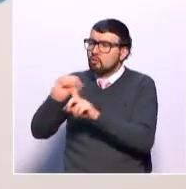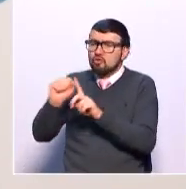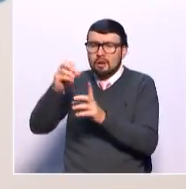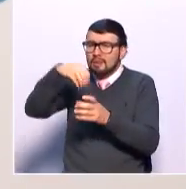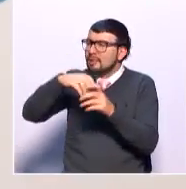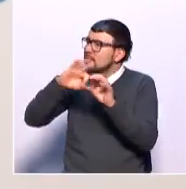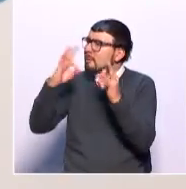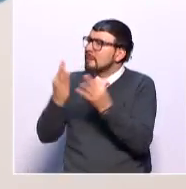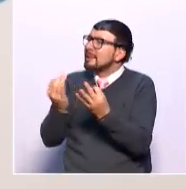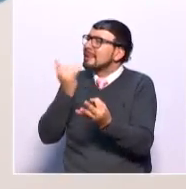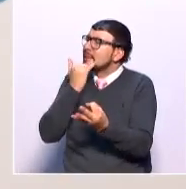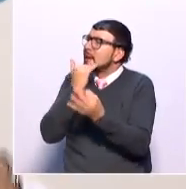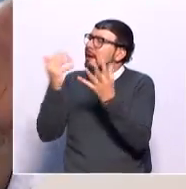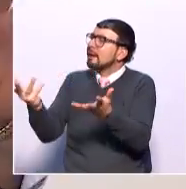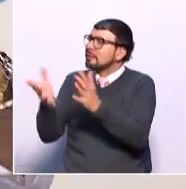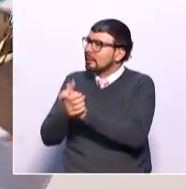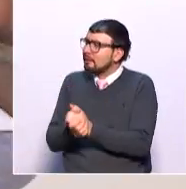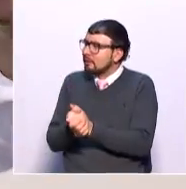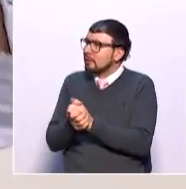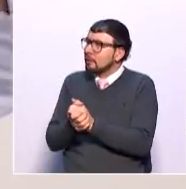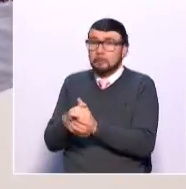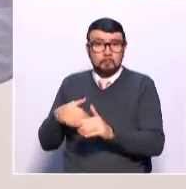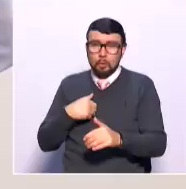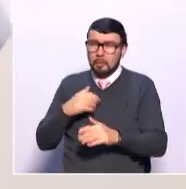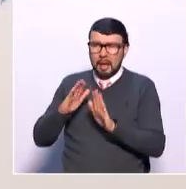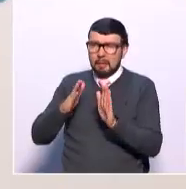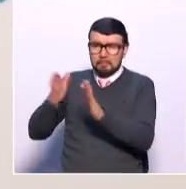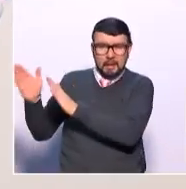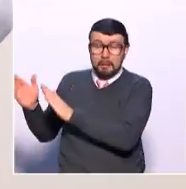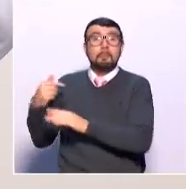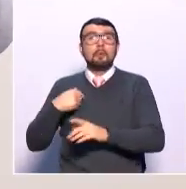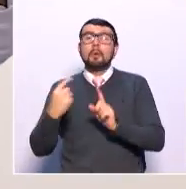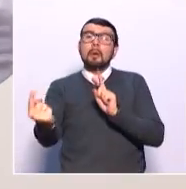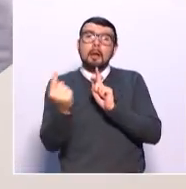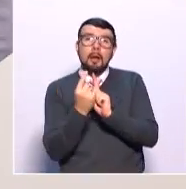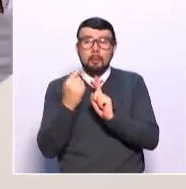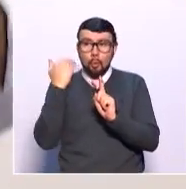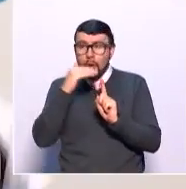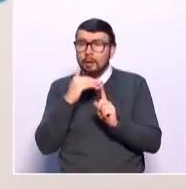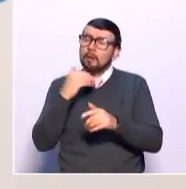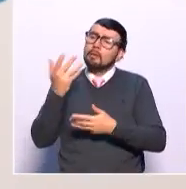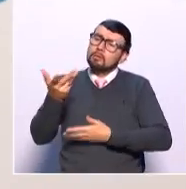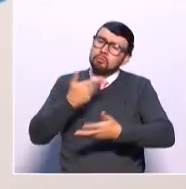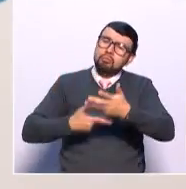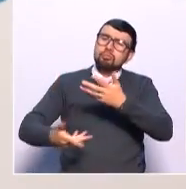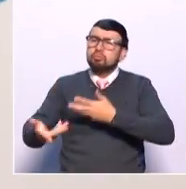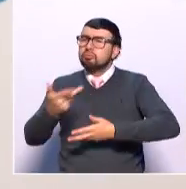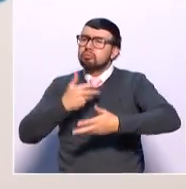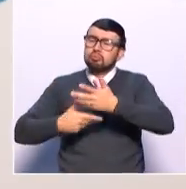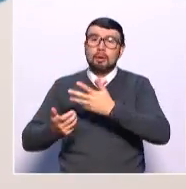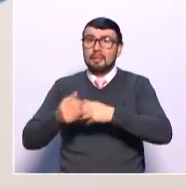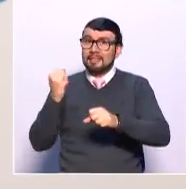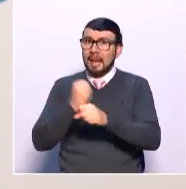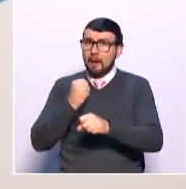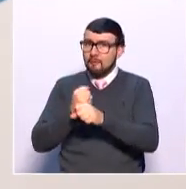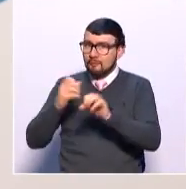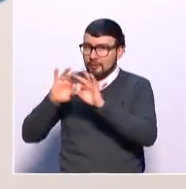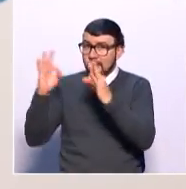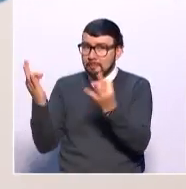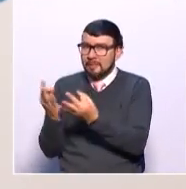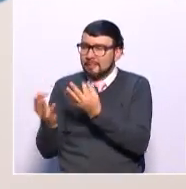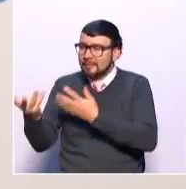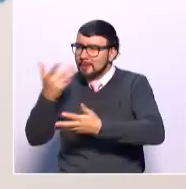familiar y yo seguía teniendo la señora parte y los atendía ellos aparte y empezamos hacer una un trabajo de familia